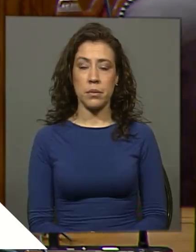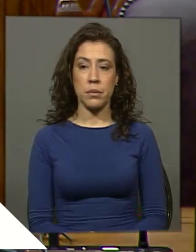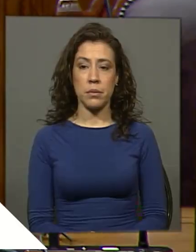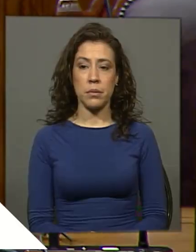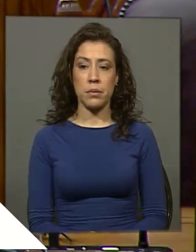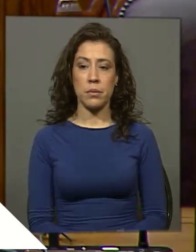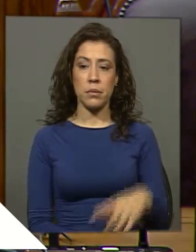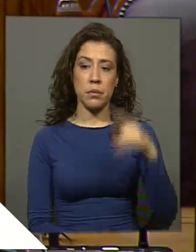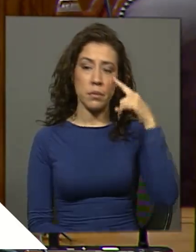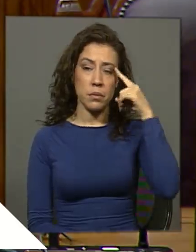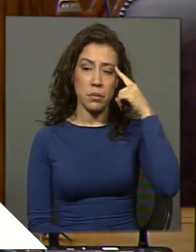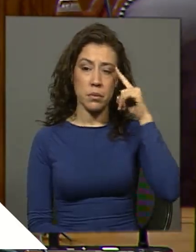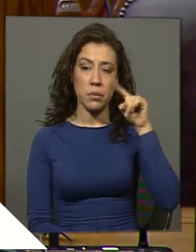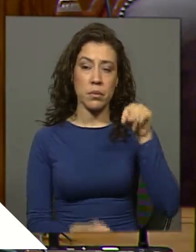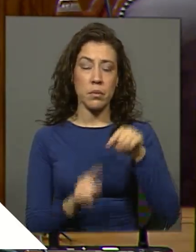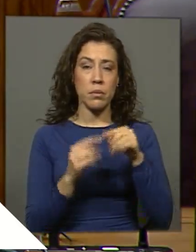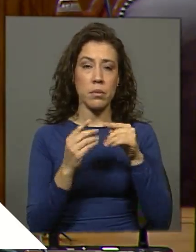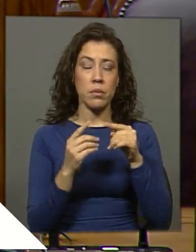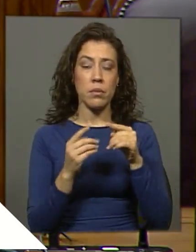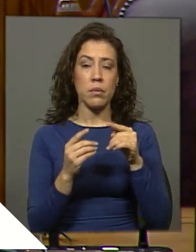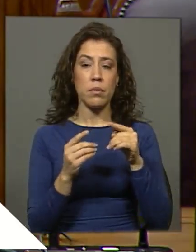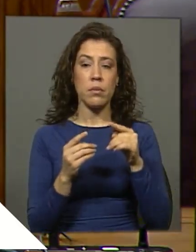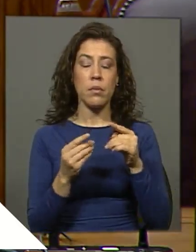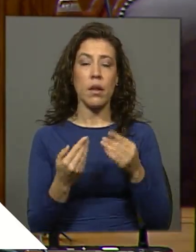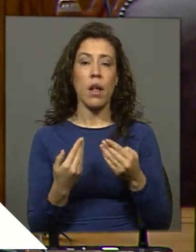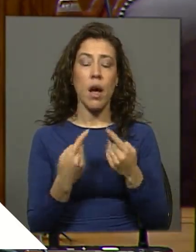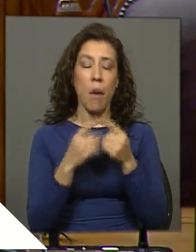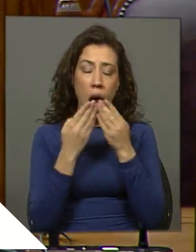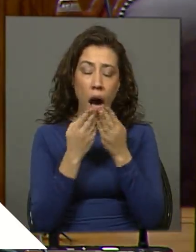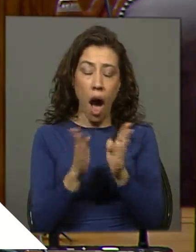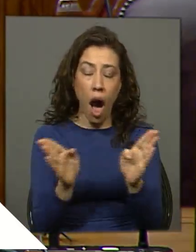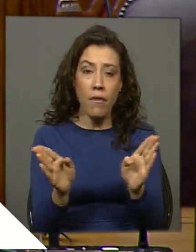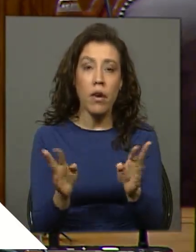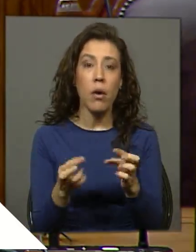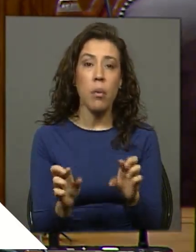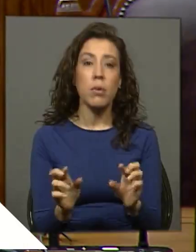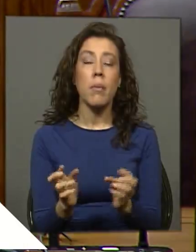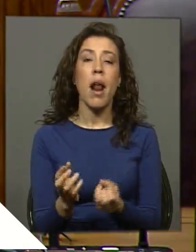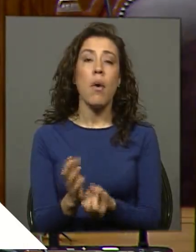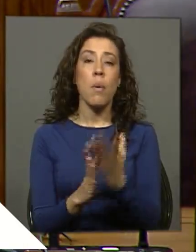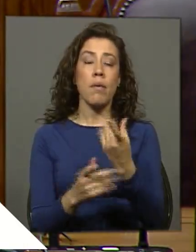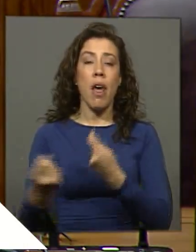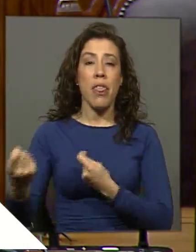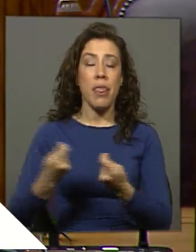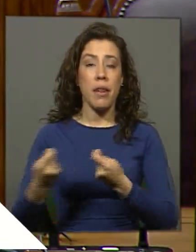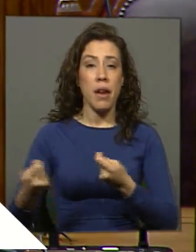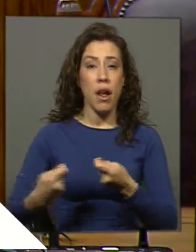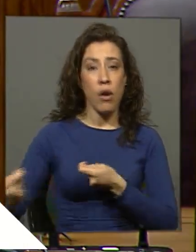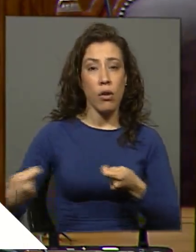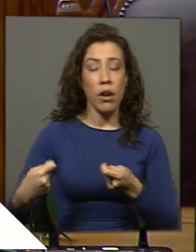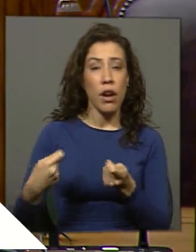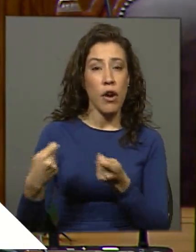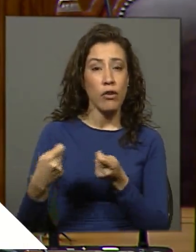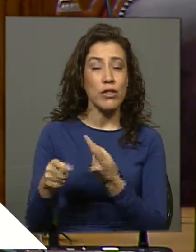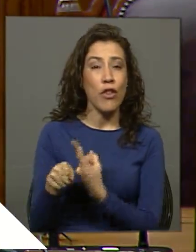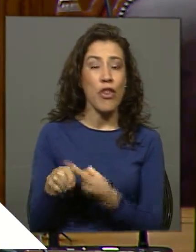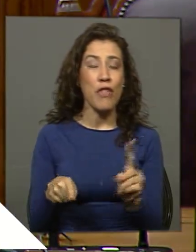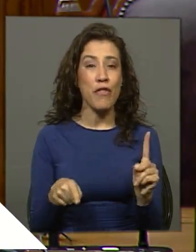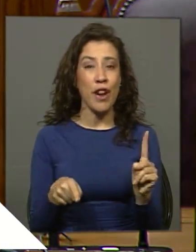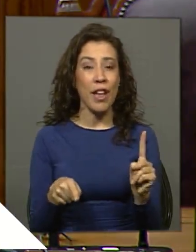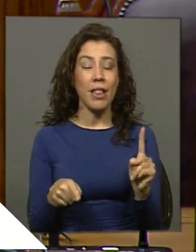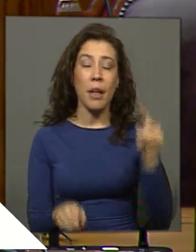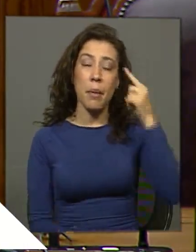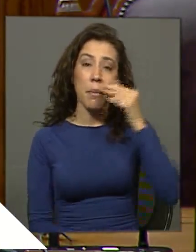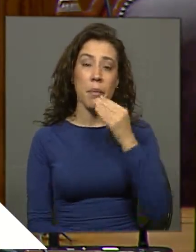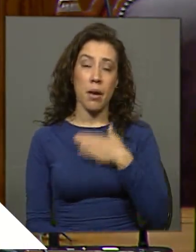caso esto abre evidentemente la puerta para una negociación diferente a la anterior pero